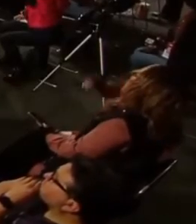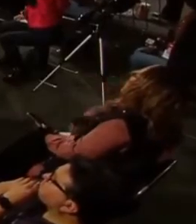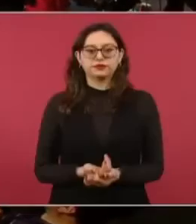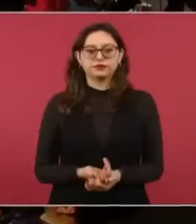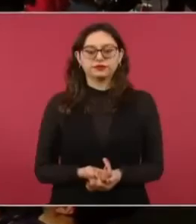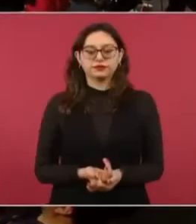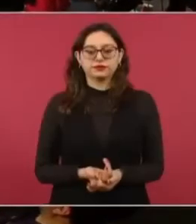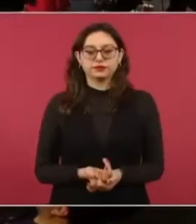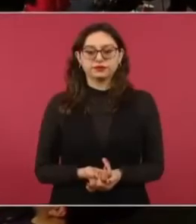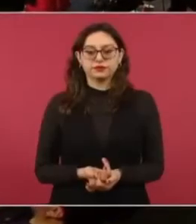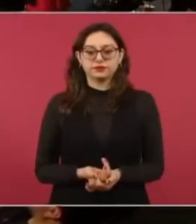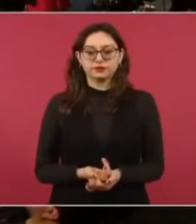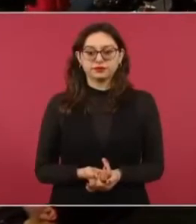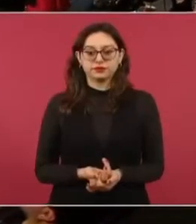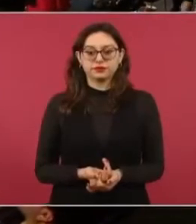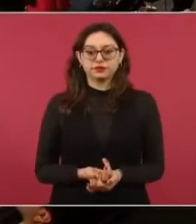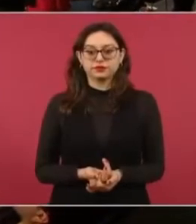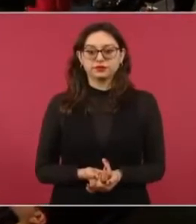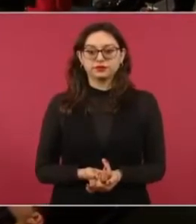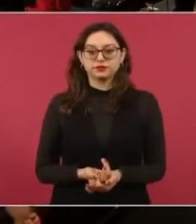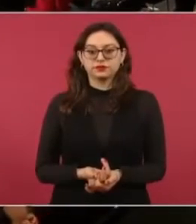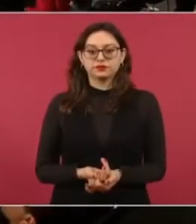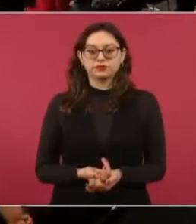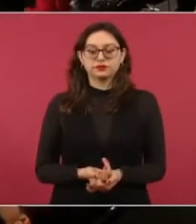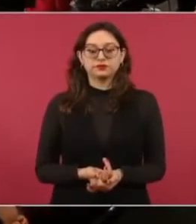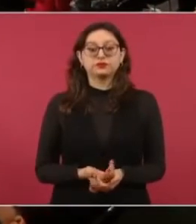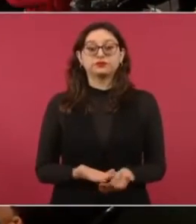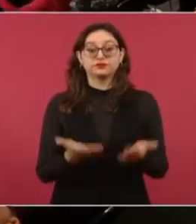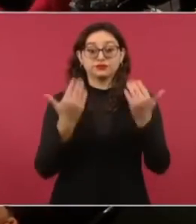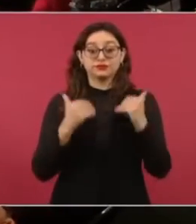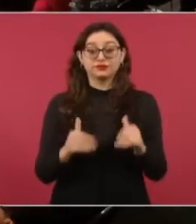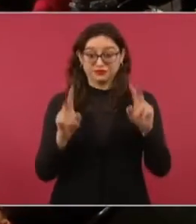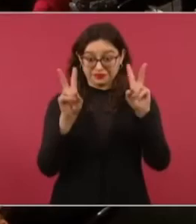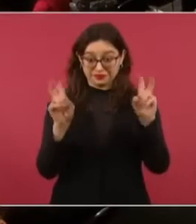Bueno, todavía falta, vamos a la sección deportiva.